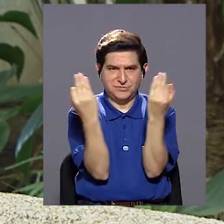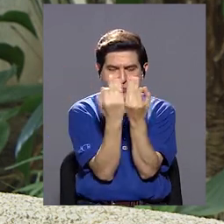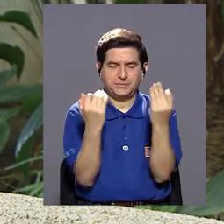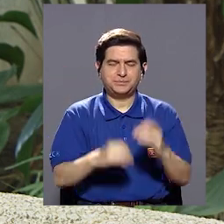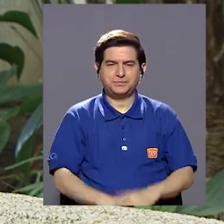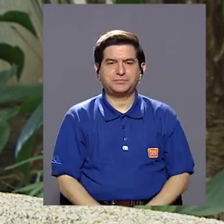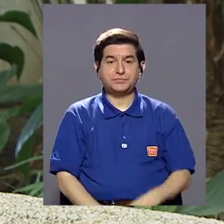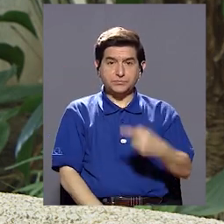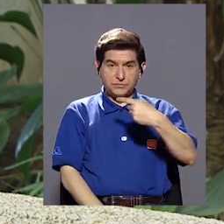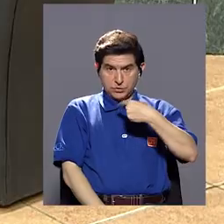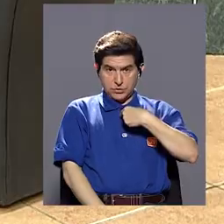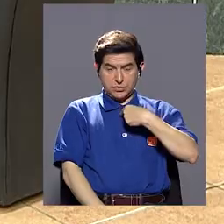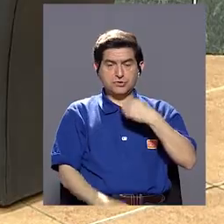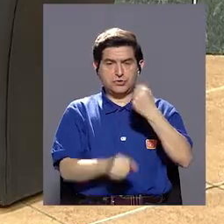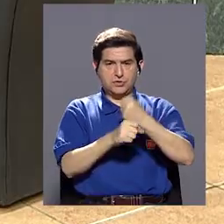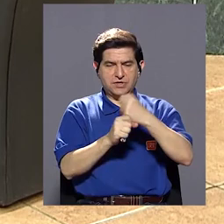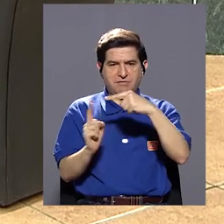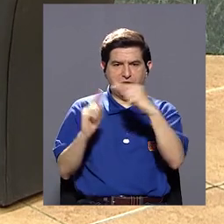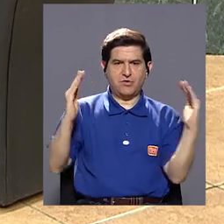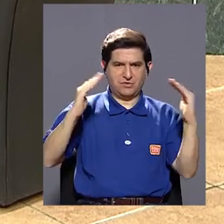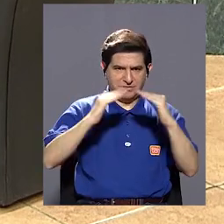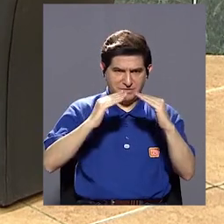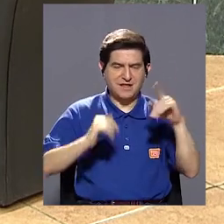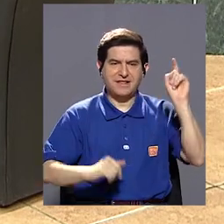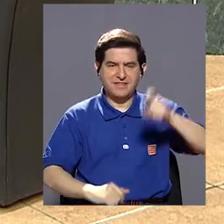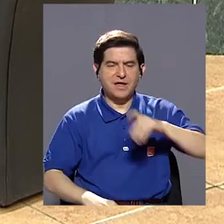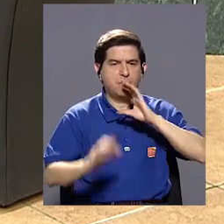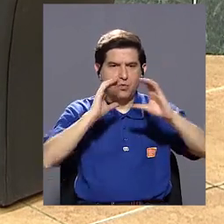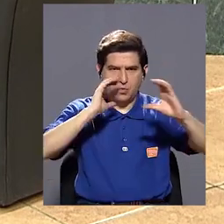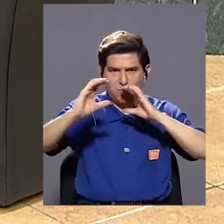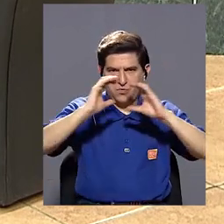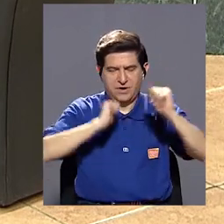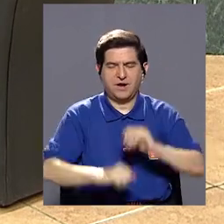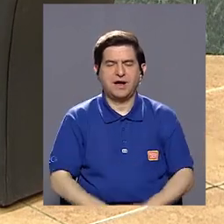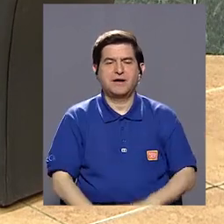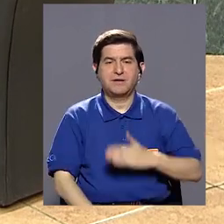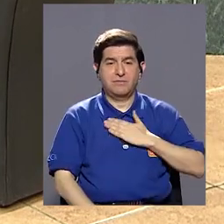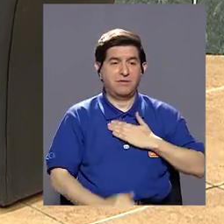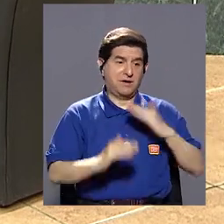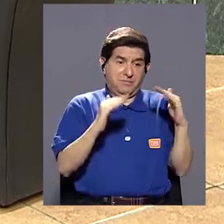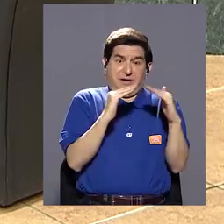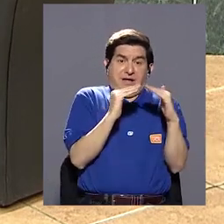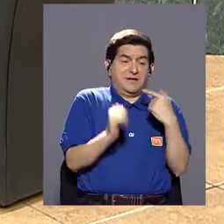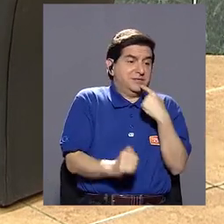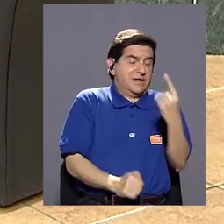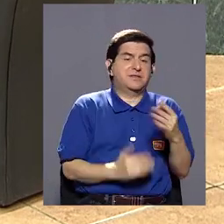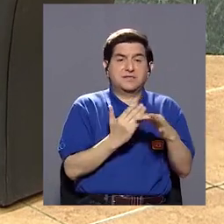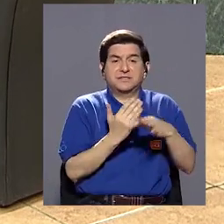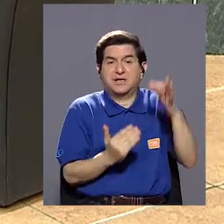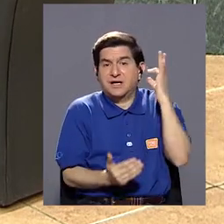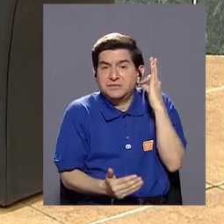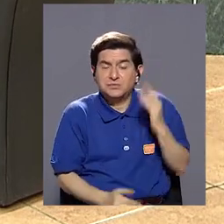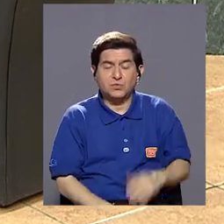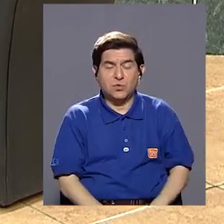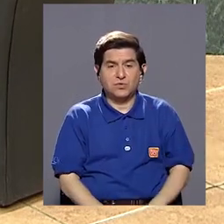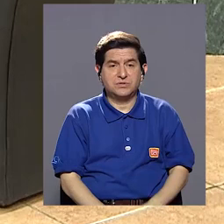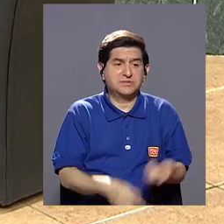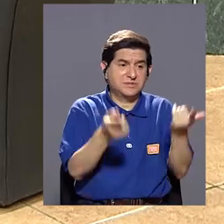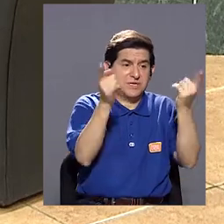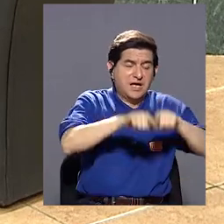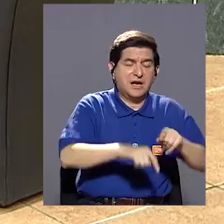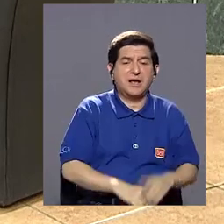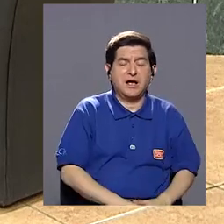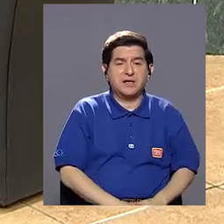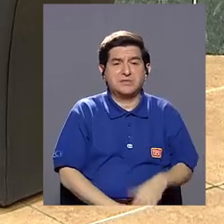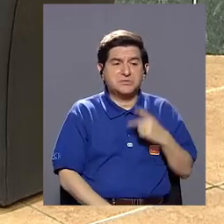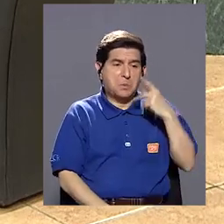decisión familiar. Si yo voy a hacer teletrabajo, yo también tengo que comunicar eso en mi casa, ¿verdad? Tengo que decirle a mi esposa,